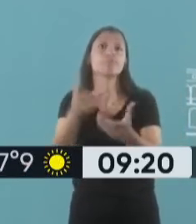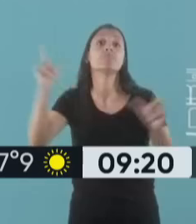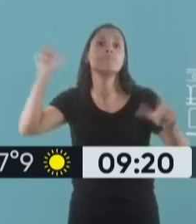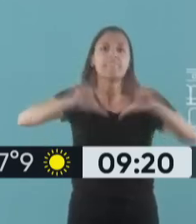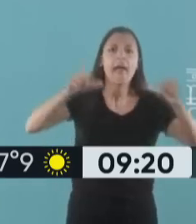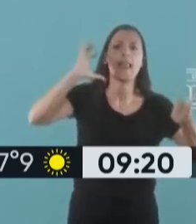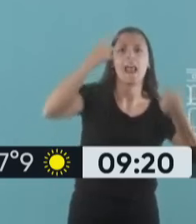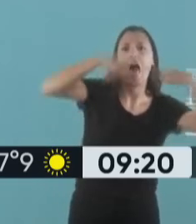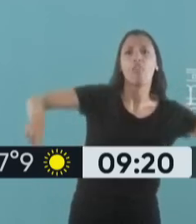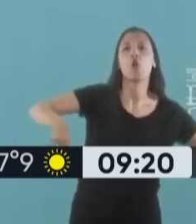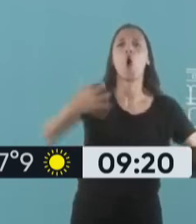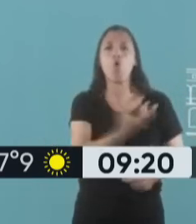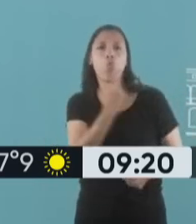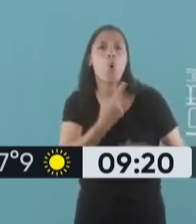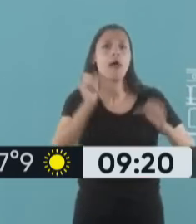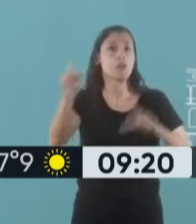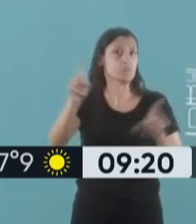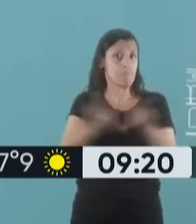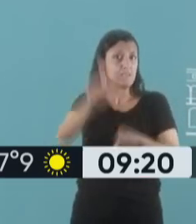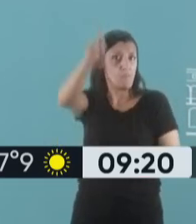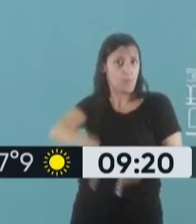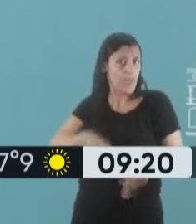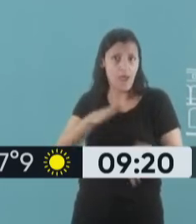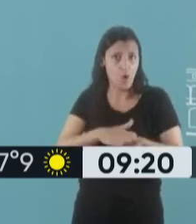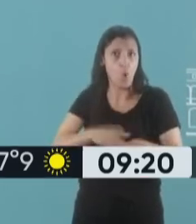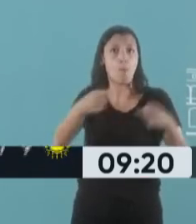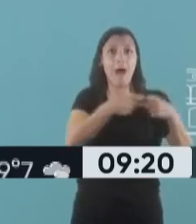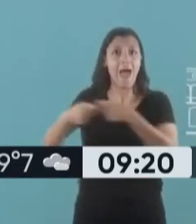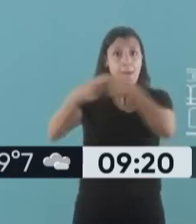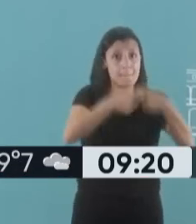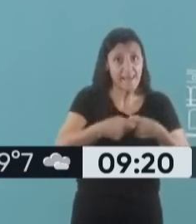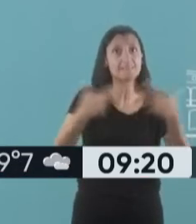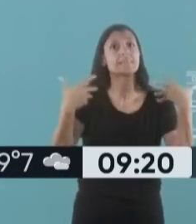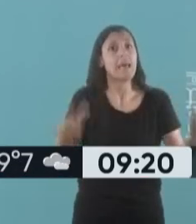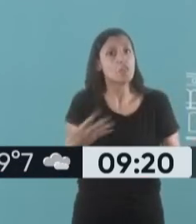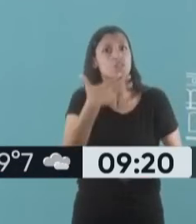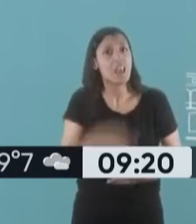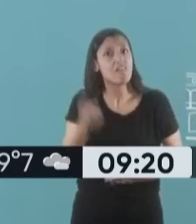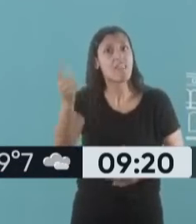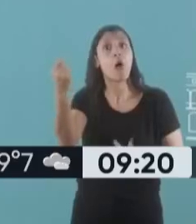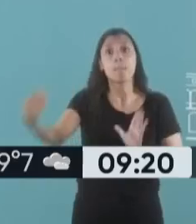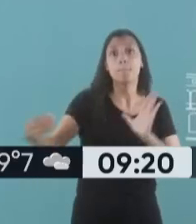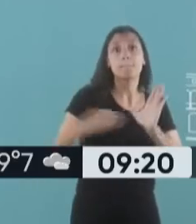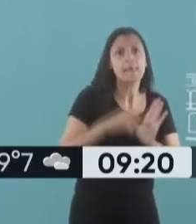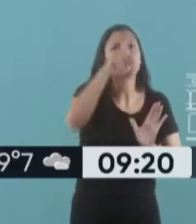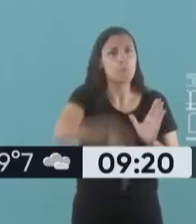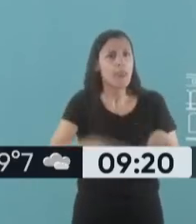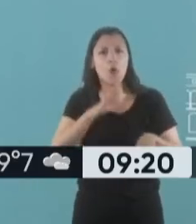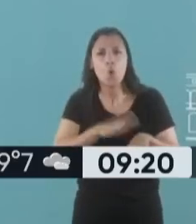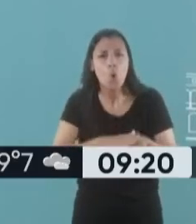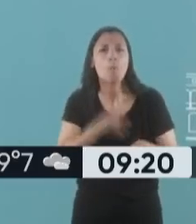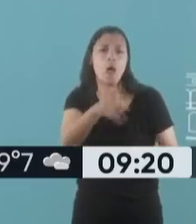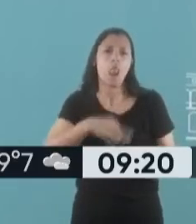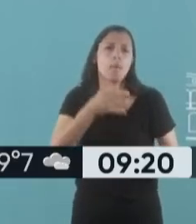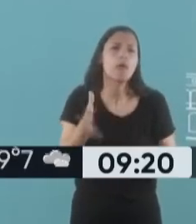comunicación propietarios de estas empresas. Entonces, la verdad es que ese precio, que influye también mucho en la vida